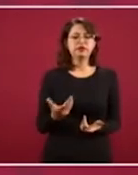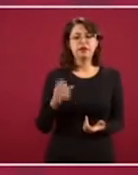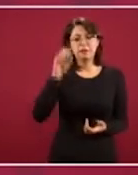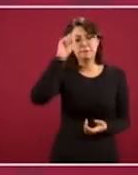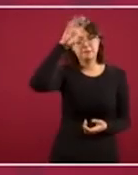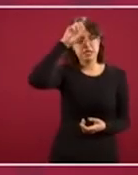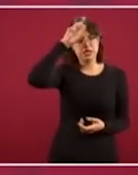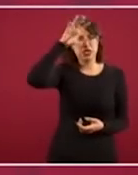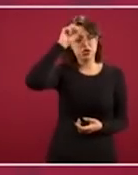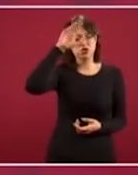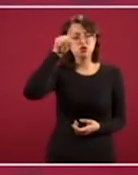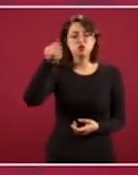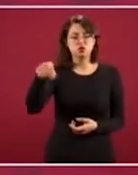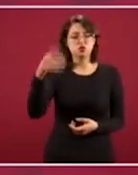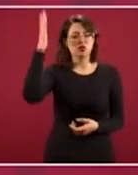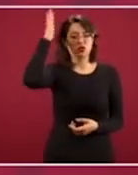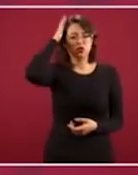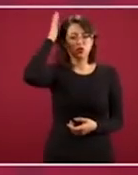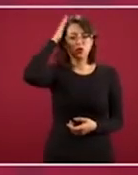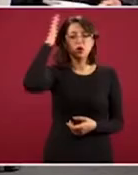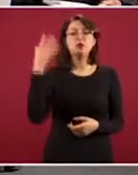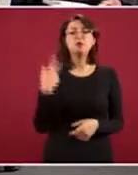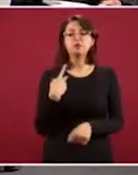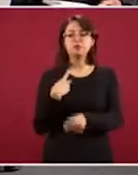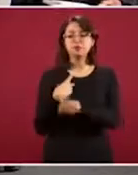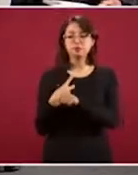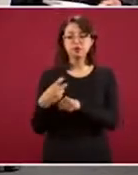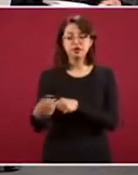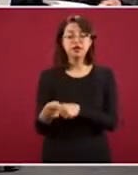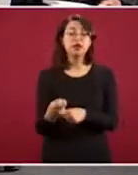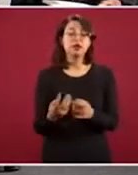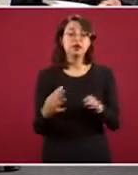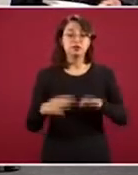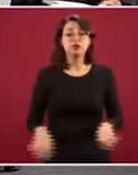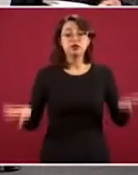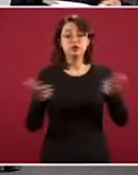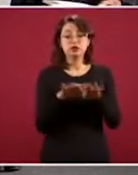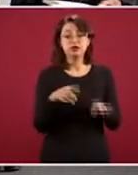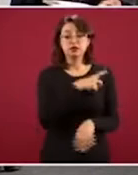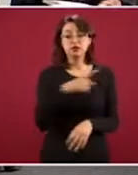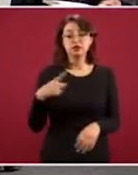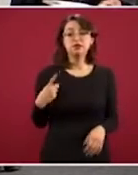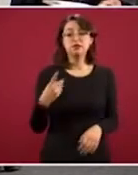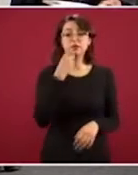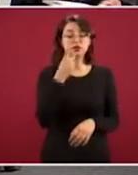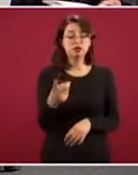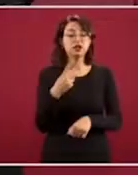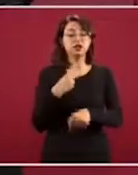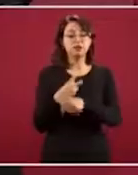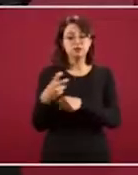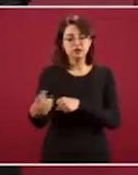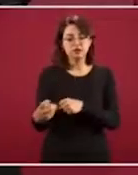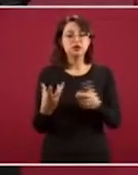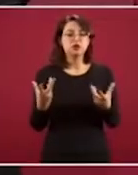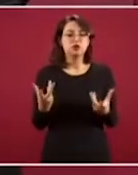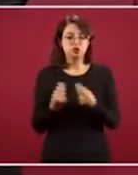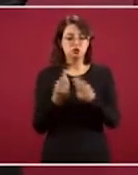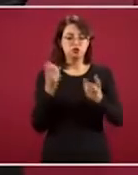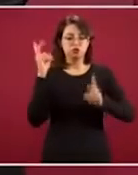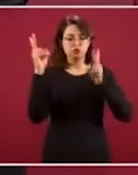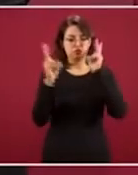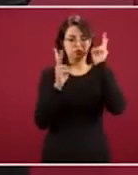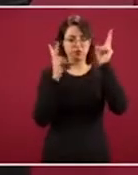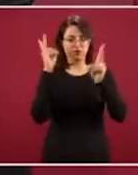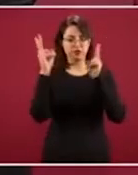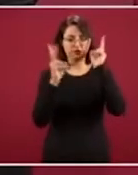minería y me ha invitado porque esto es muy importante para nosotros me ha invitado a visitar lo que él